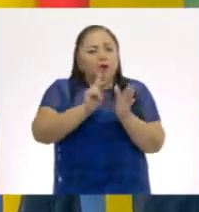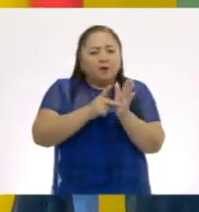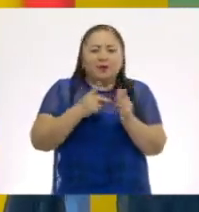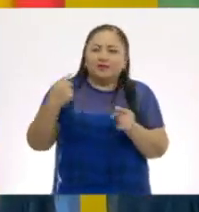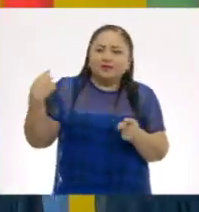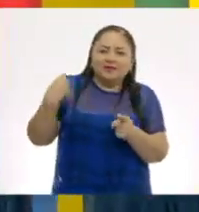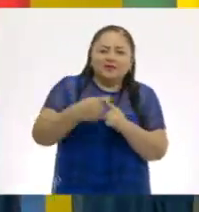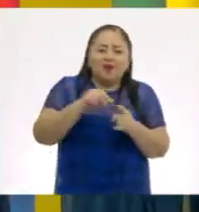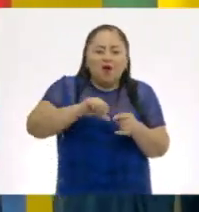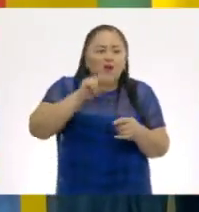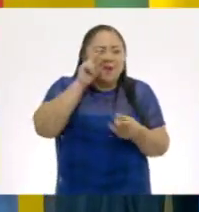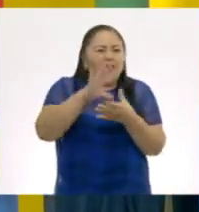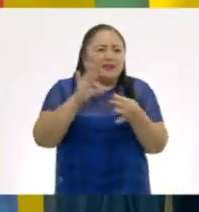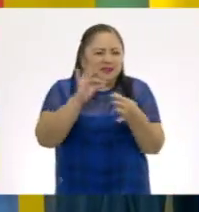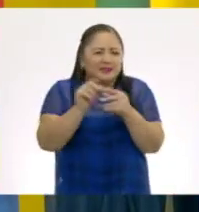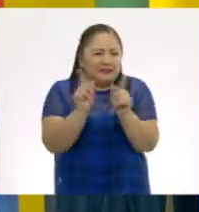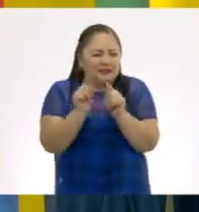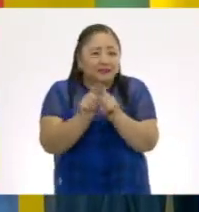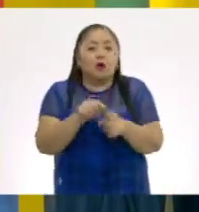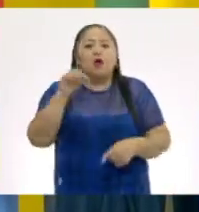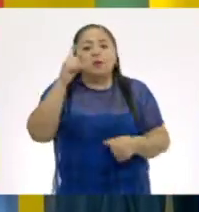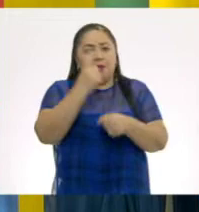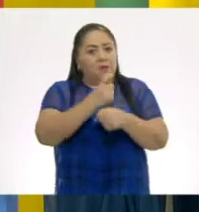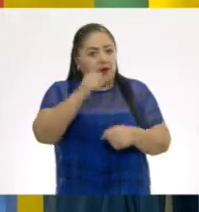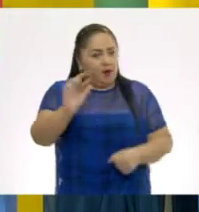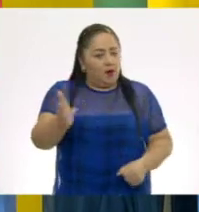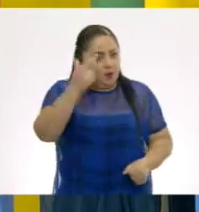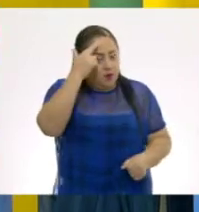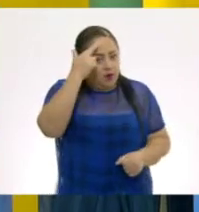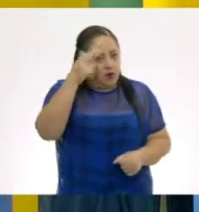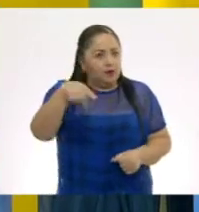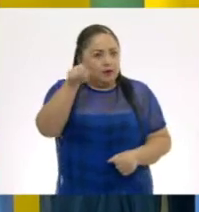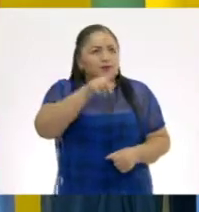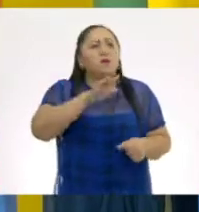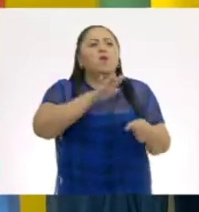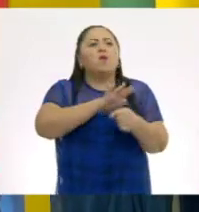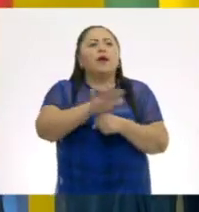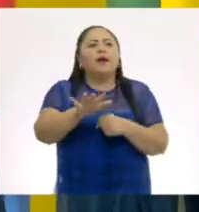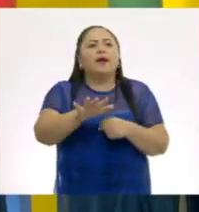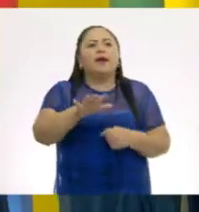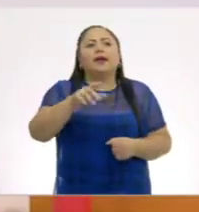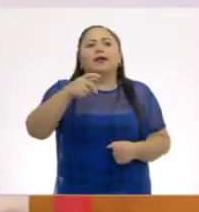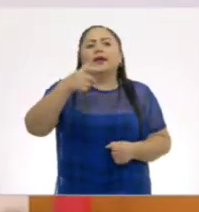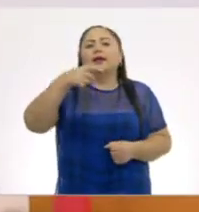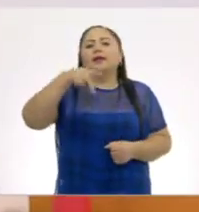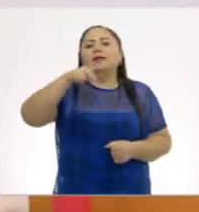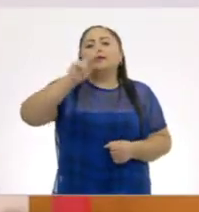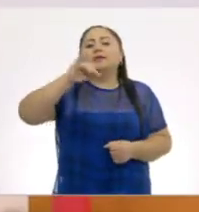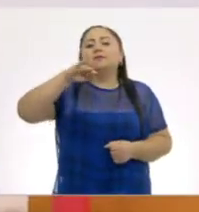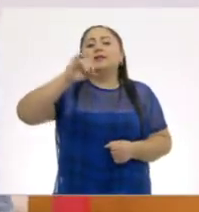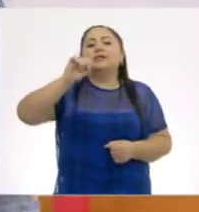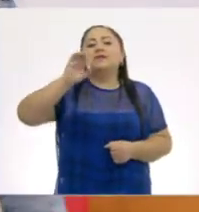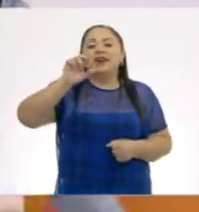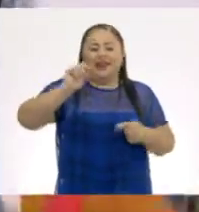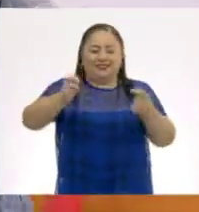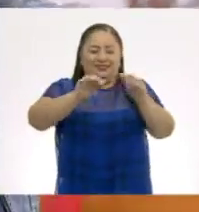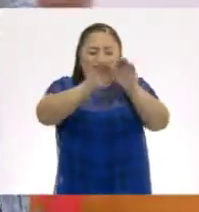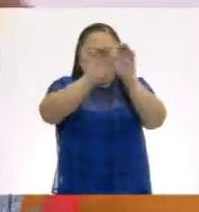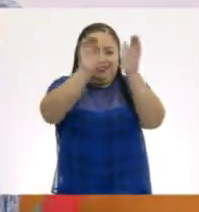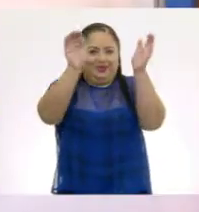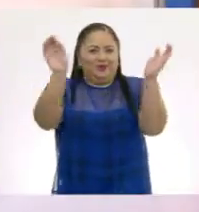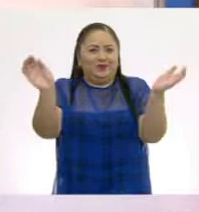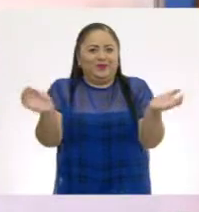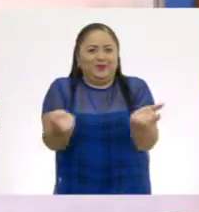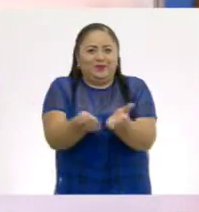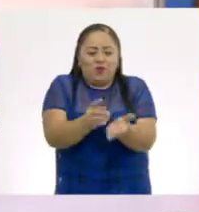de lo que vimos. ¿Sí? Primero, bueno, acuérdense, nuestro término que es la... Kinesfera. Exactamente. Nuestro espacio...